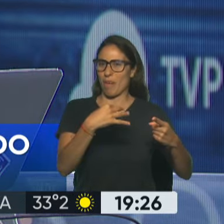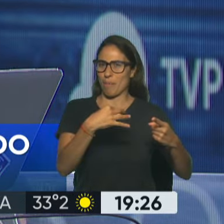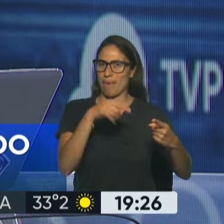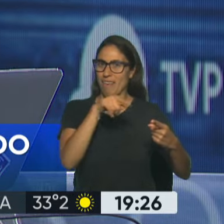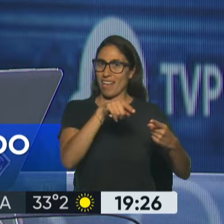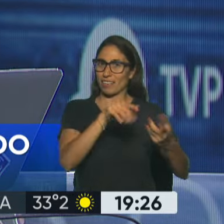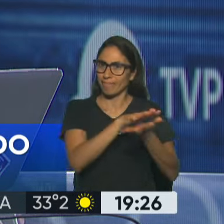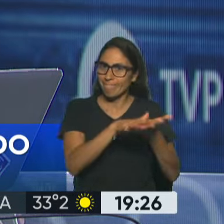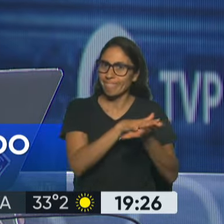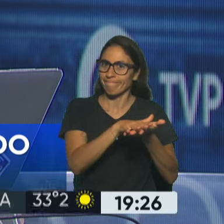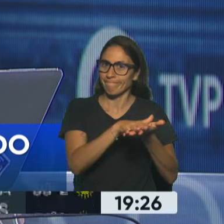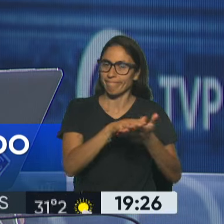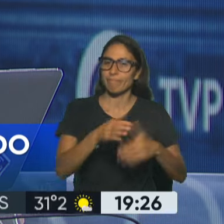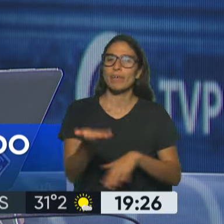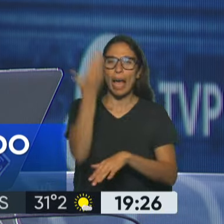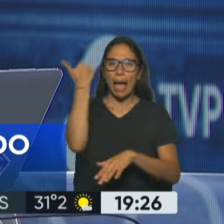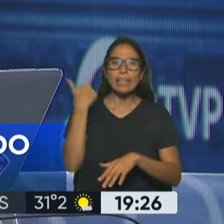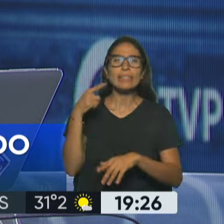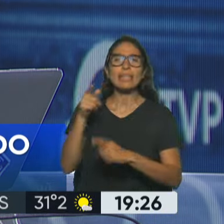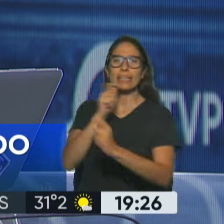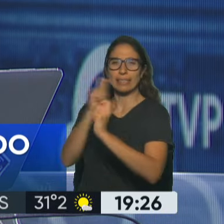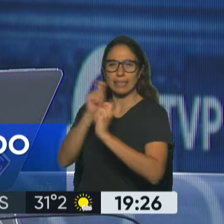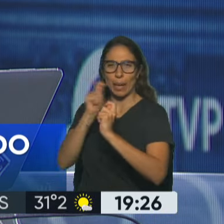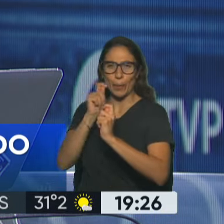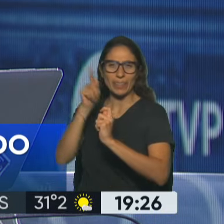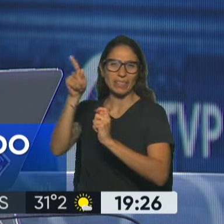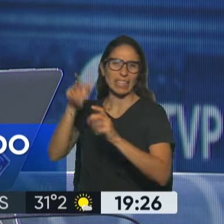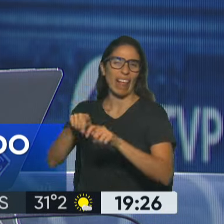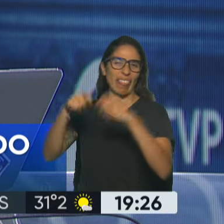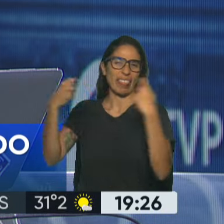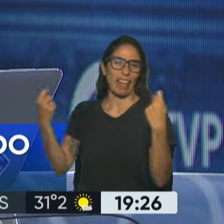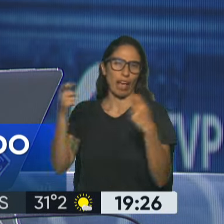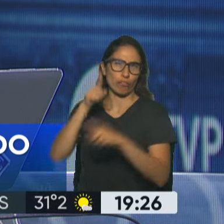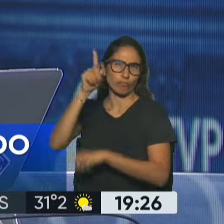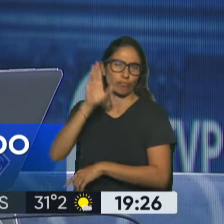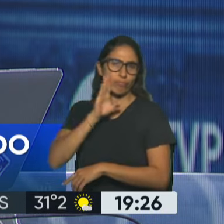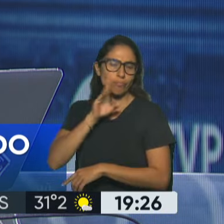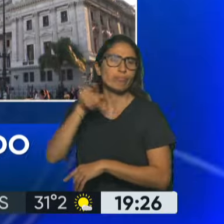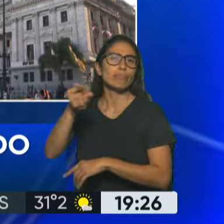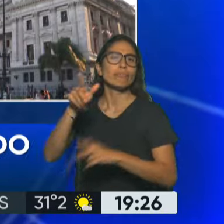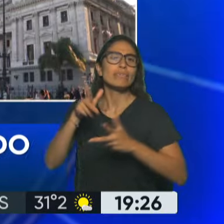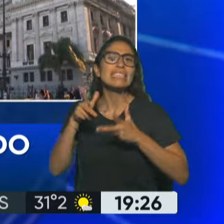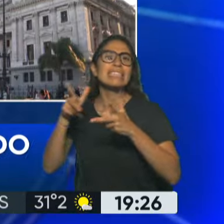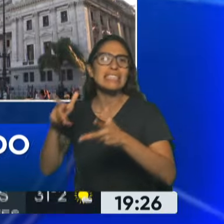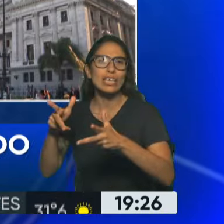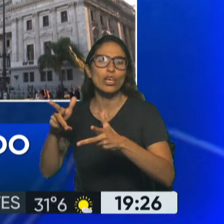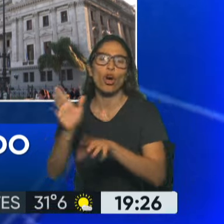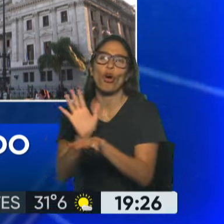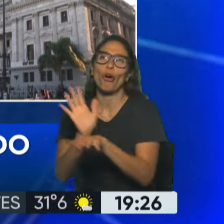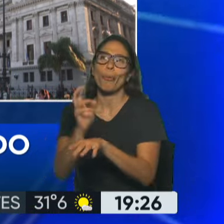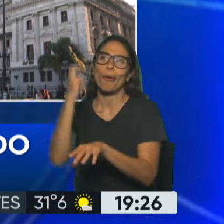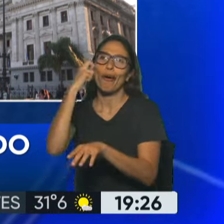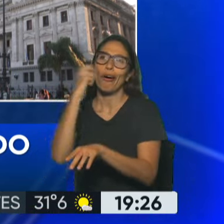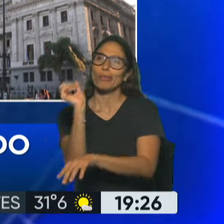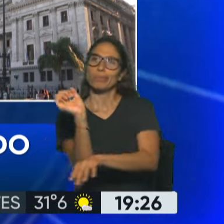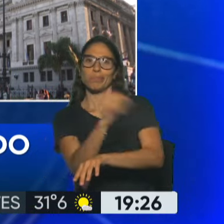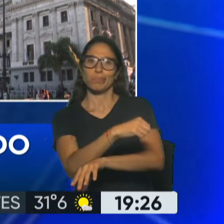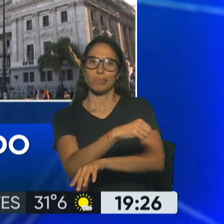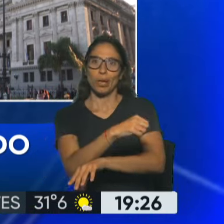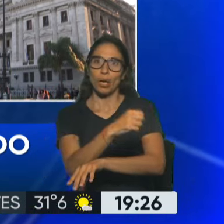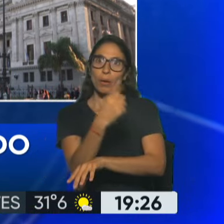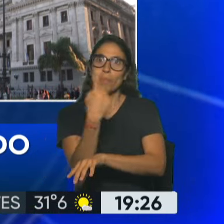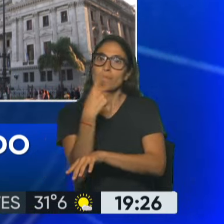entrevista al financial Times que puede dar la espalda al congreso en algunas materias Por más que está tratando de avanzar porque él por ejemplo se dictó